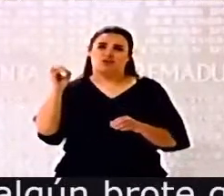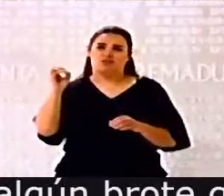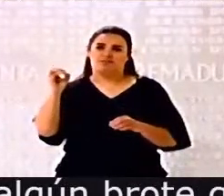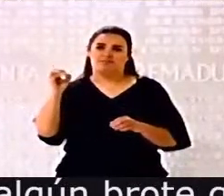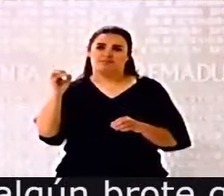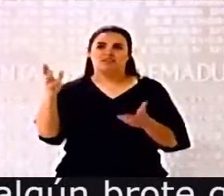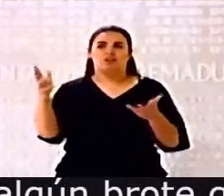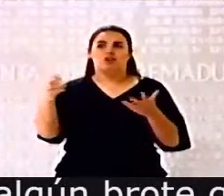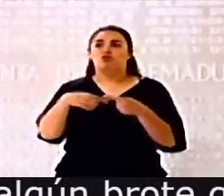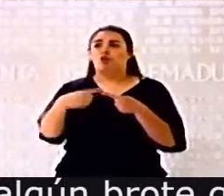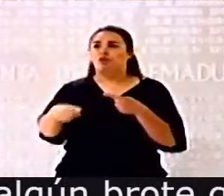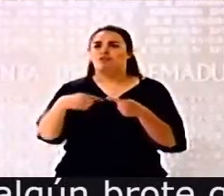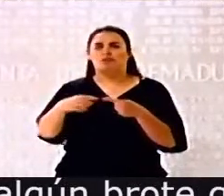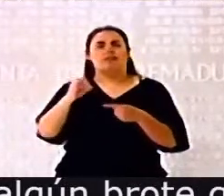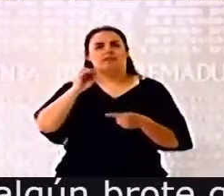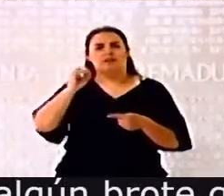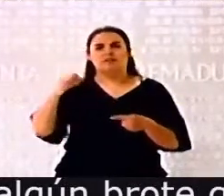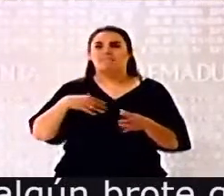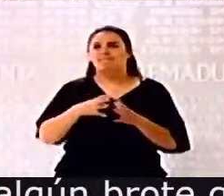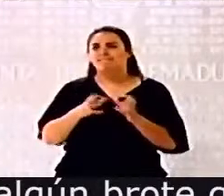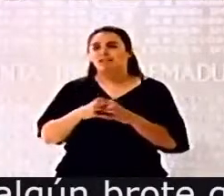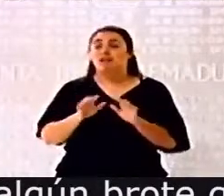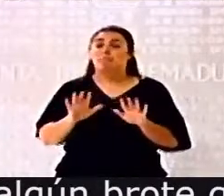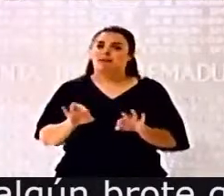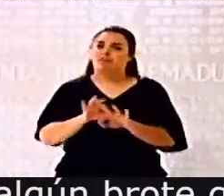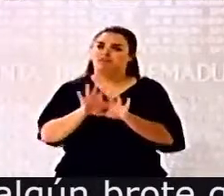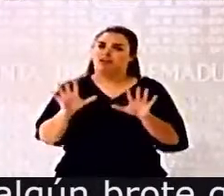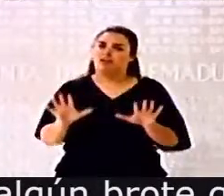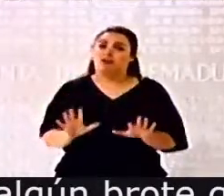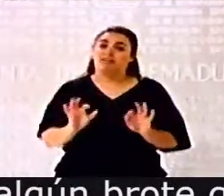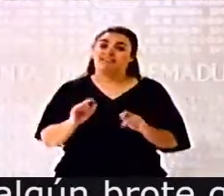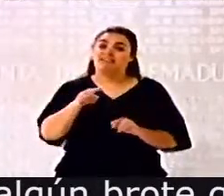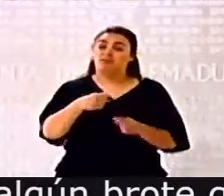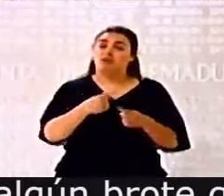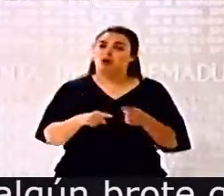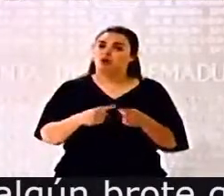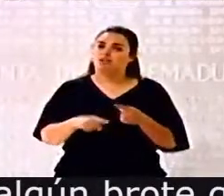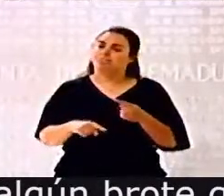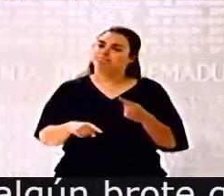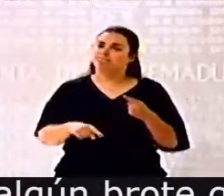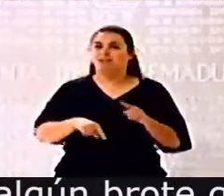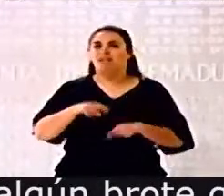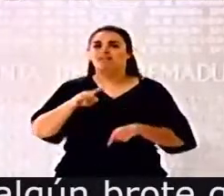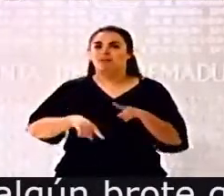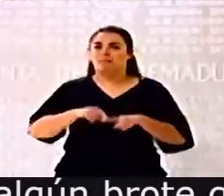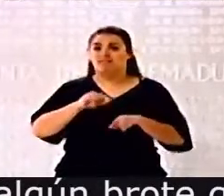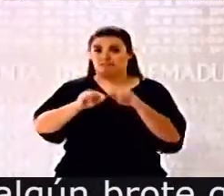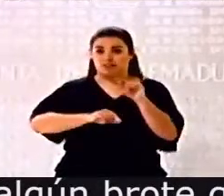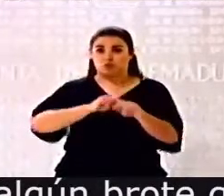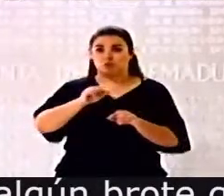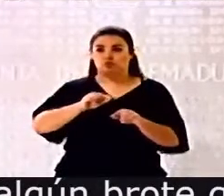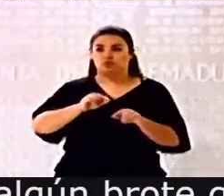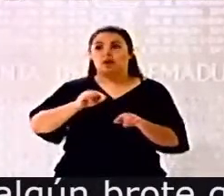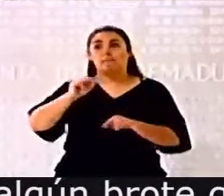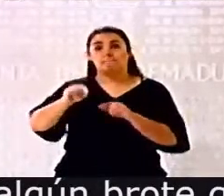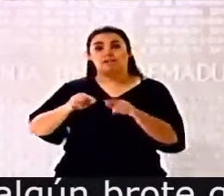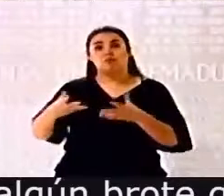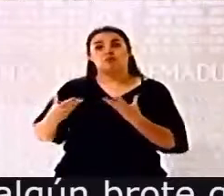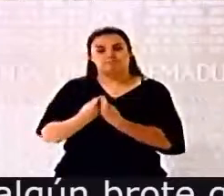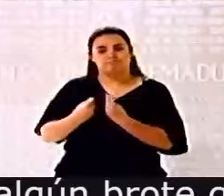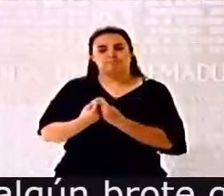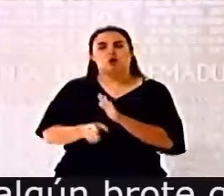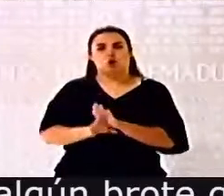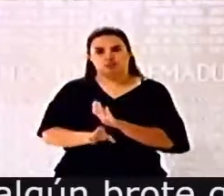que sean todos los días ceros, pero evidentemente eso es una cosa que depende del virus. El virus todavía está con nosotros,